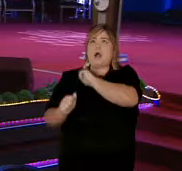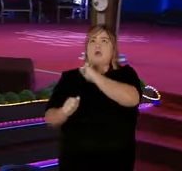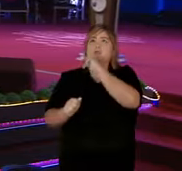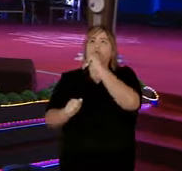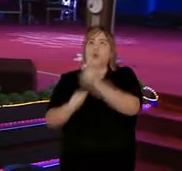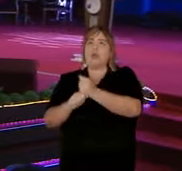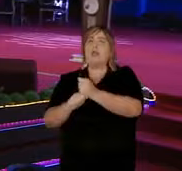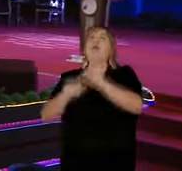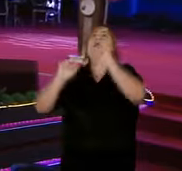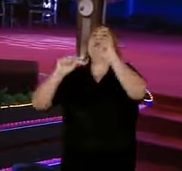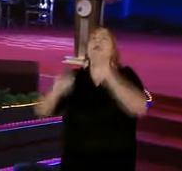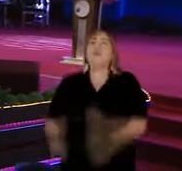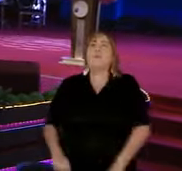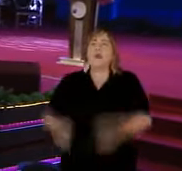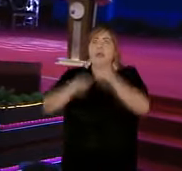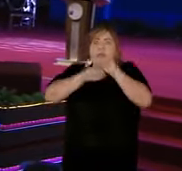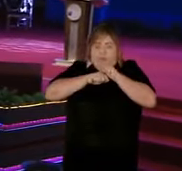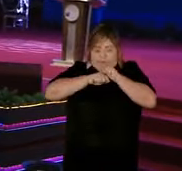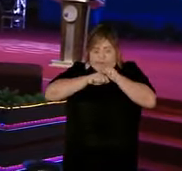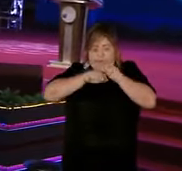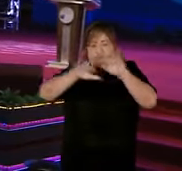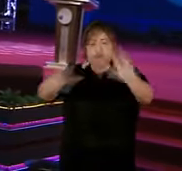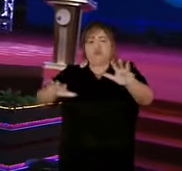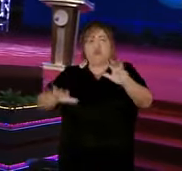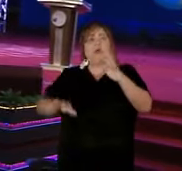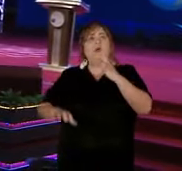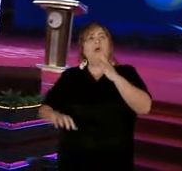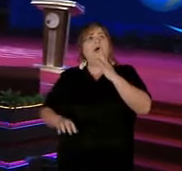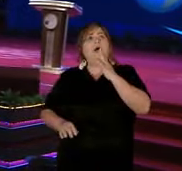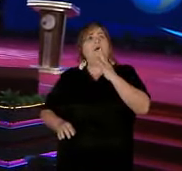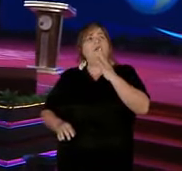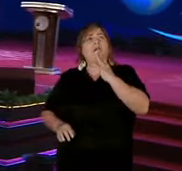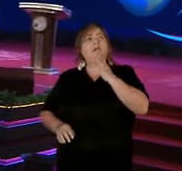la puedas manifestar. Hermano, esto es serio.